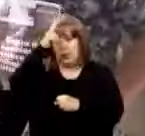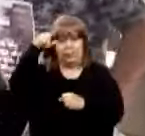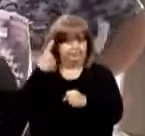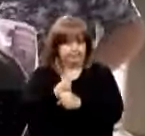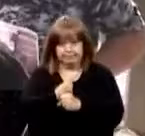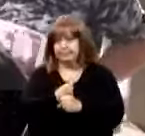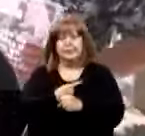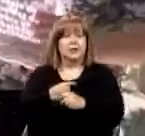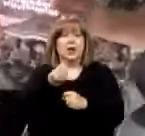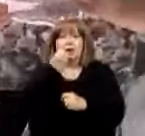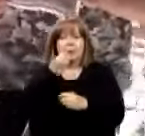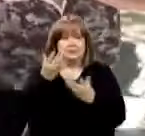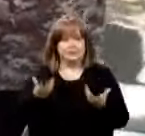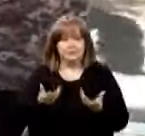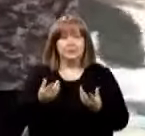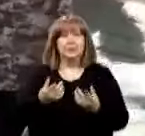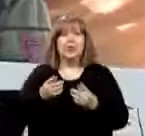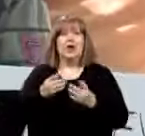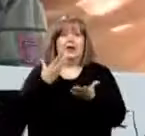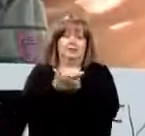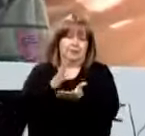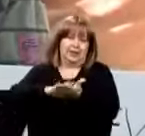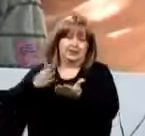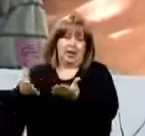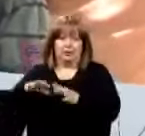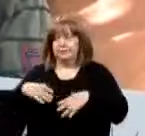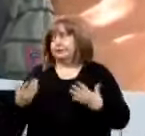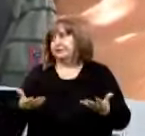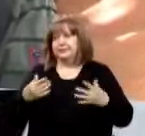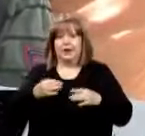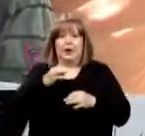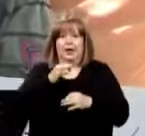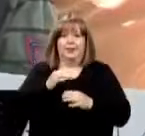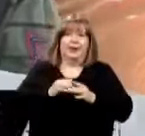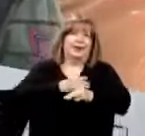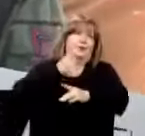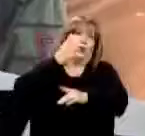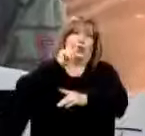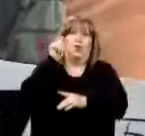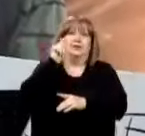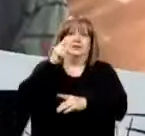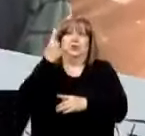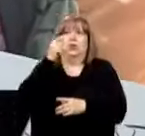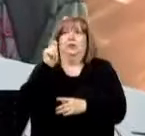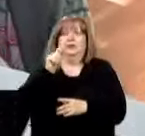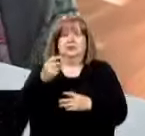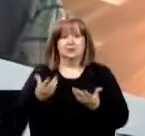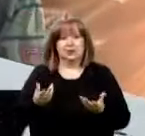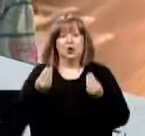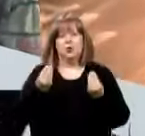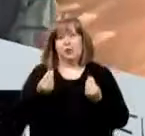nada. Ya no se puede comer. Y un asado no, nosotros lo venimos a ver de aquí a un mes. No